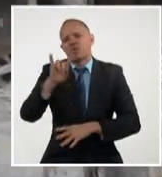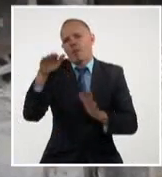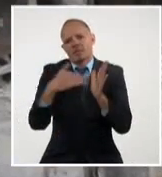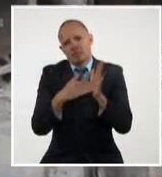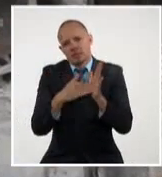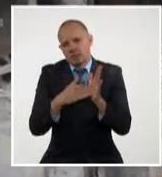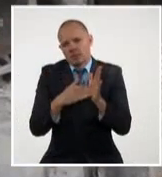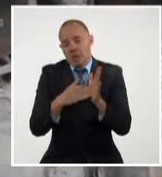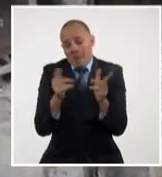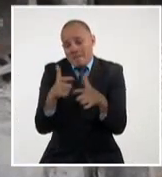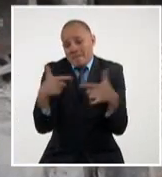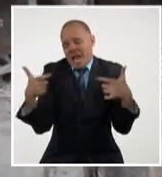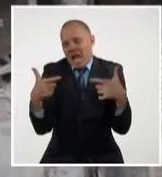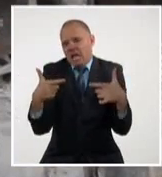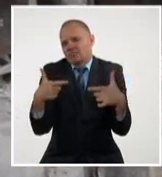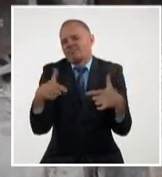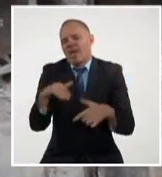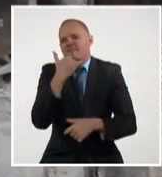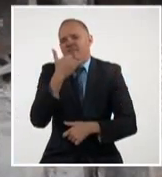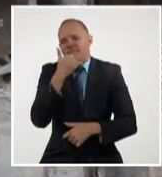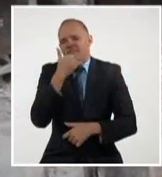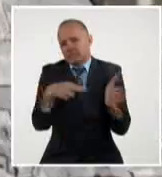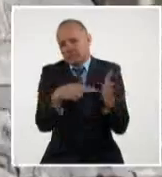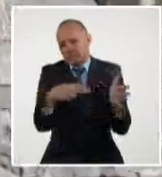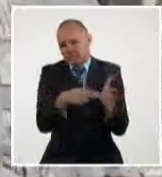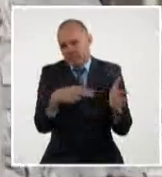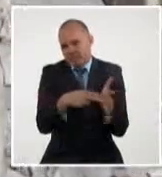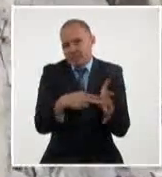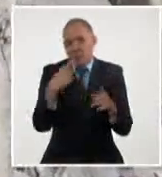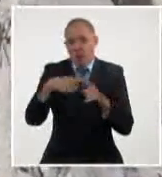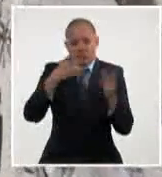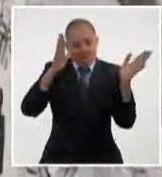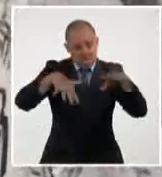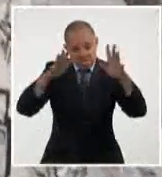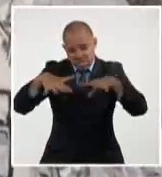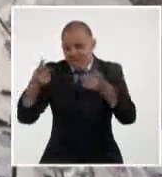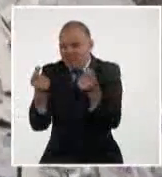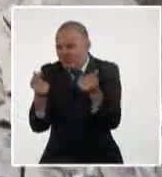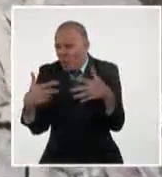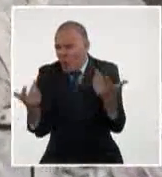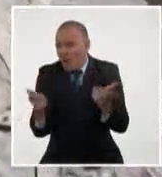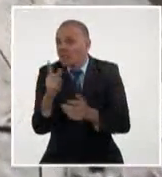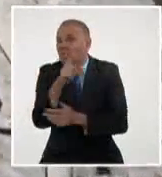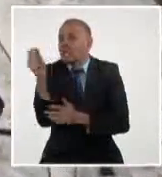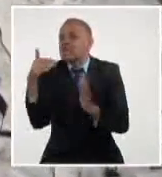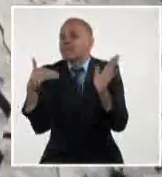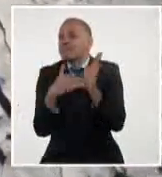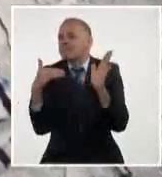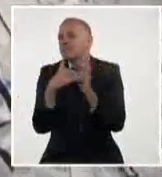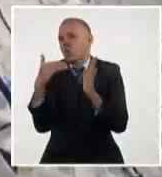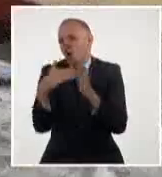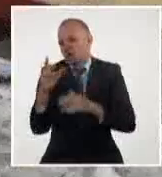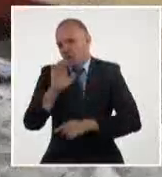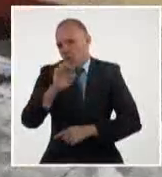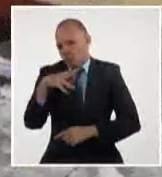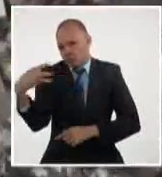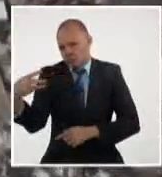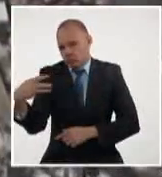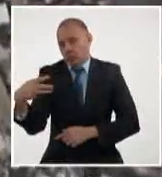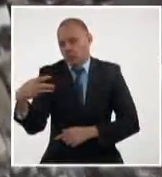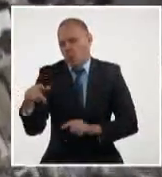Los daños materiales se evaluaron en más de 100.000 millones de euros, casi 110.000 millones de